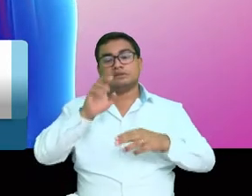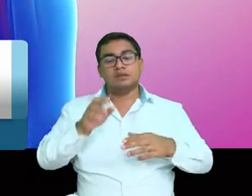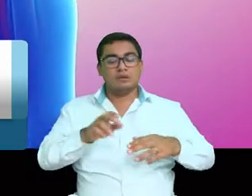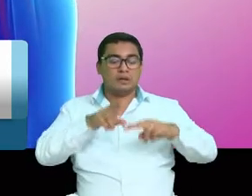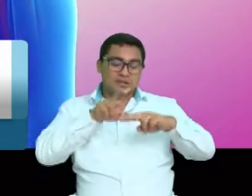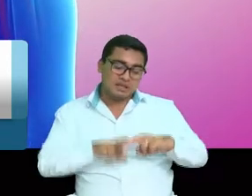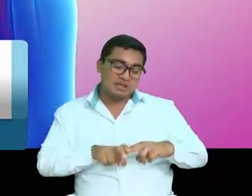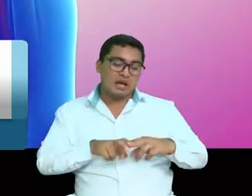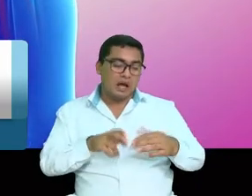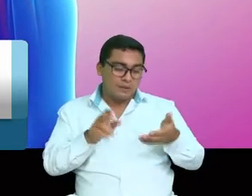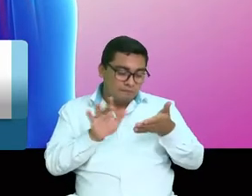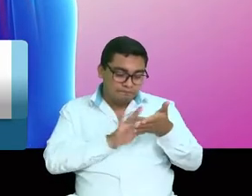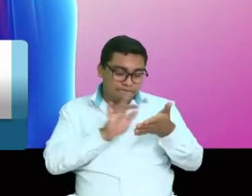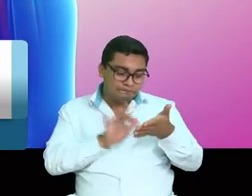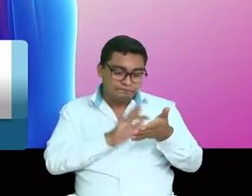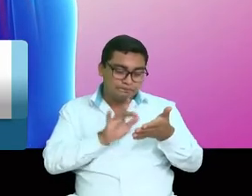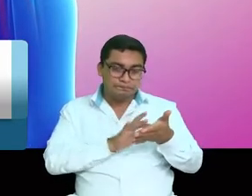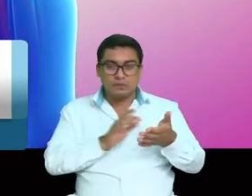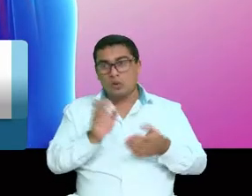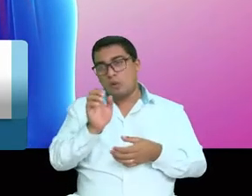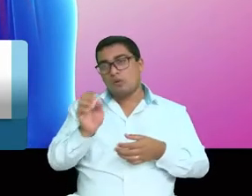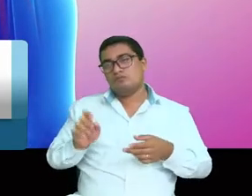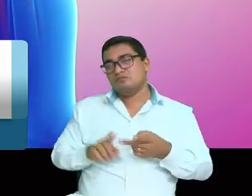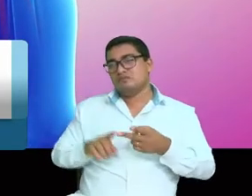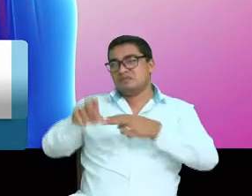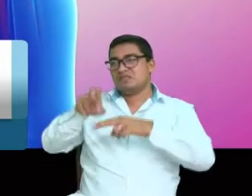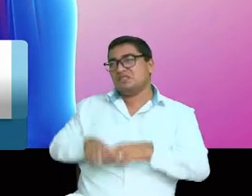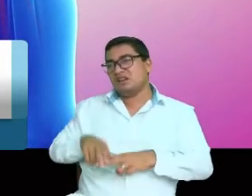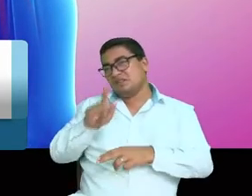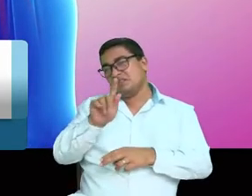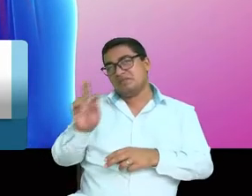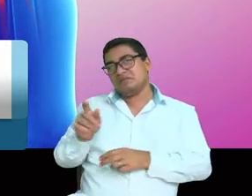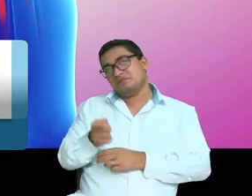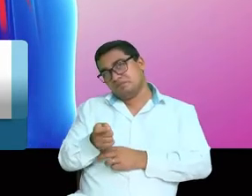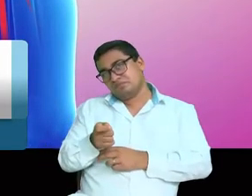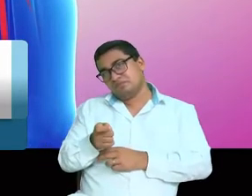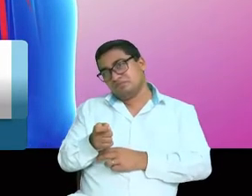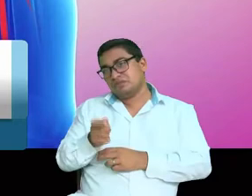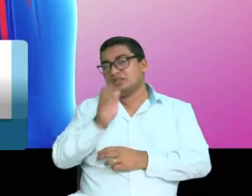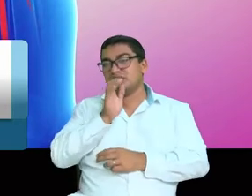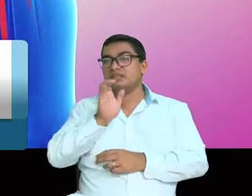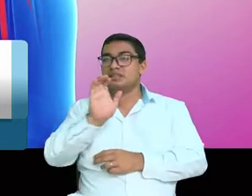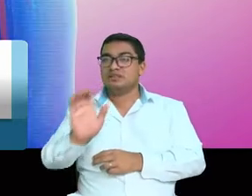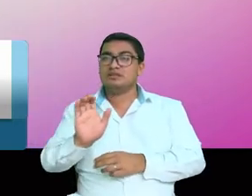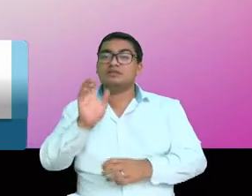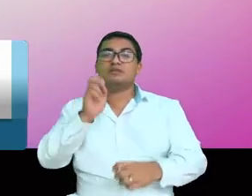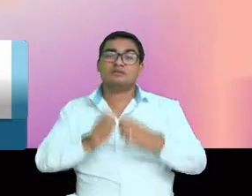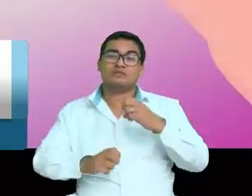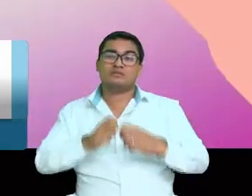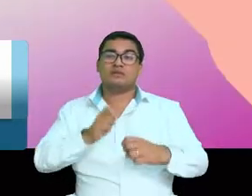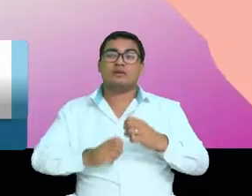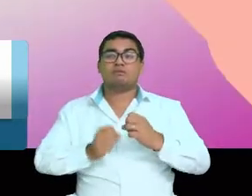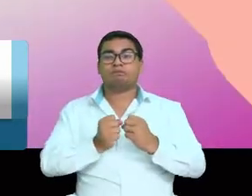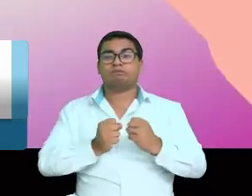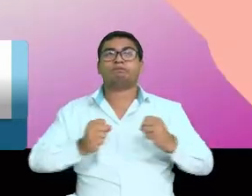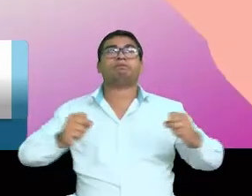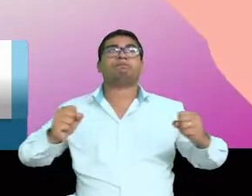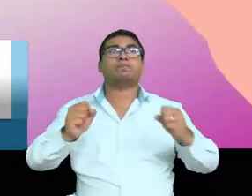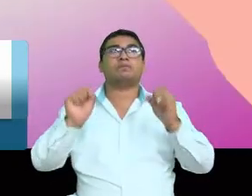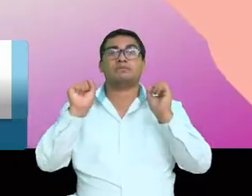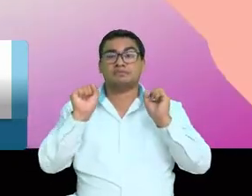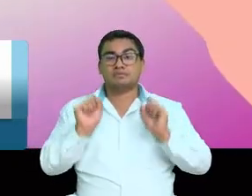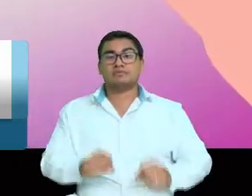sedentarismo. Es decir, un niño que pasa más de 2 horas viendo televisión, ya es un niño que tiene más riesgo de ser obeso o tiene riesgo de ser